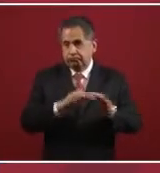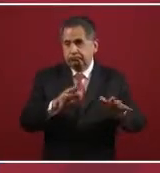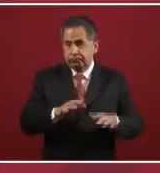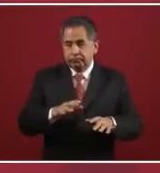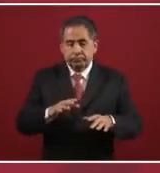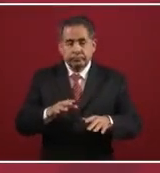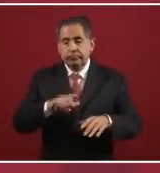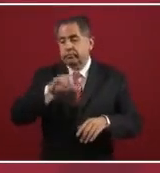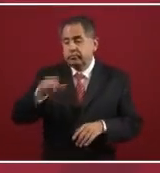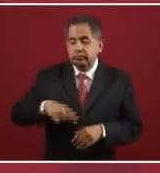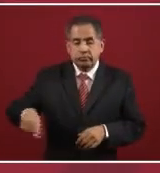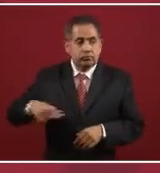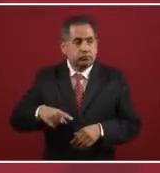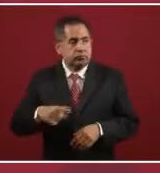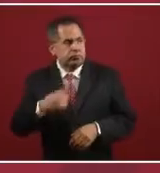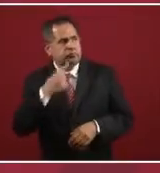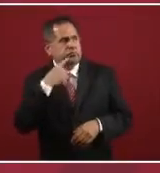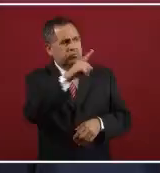impugnar,